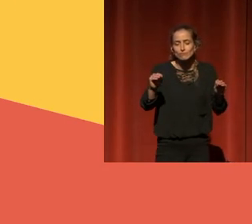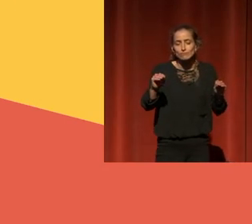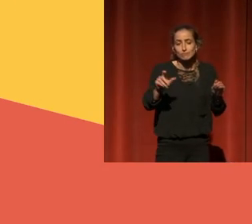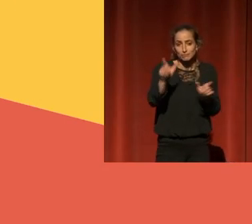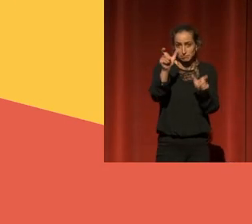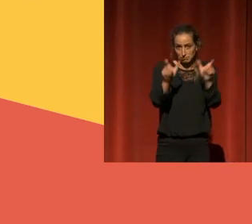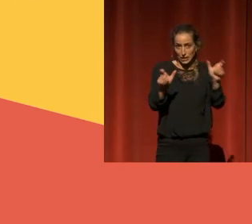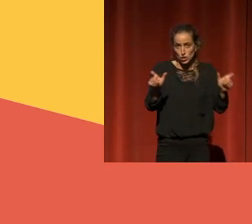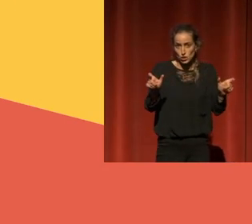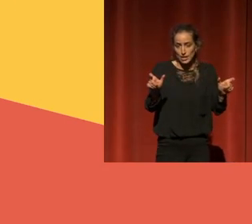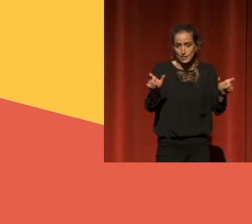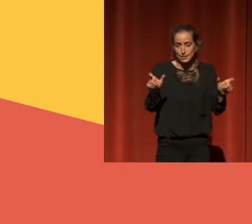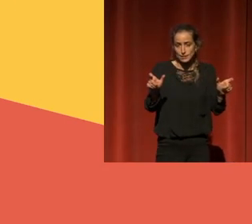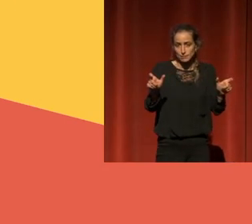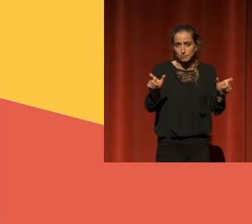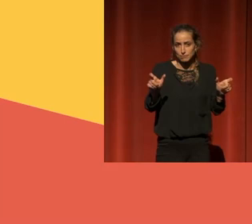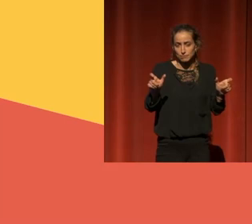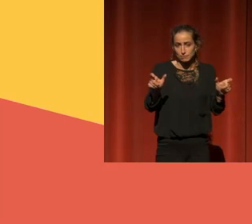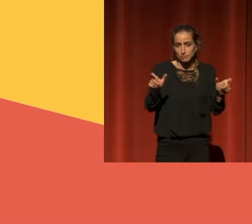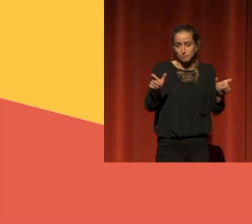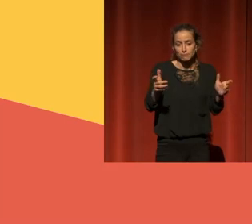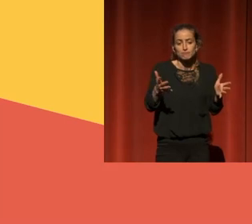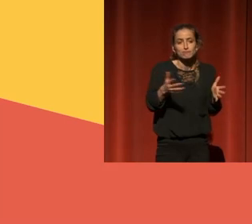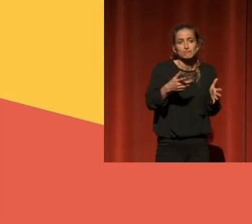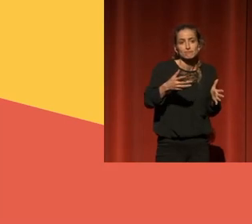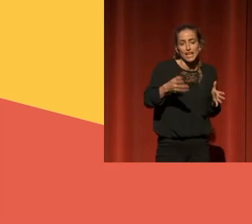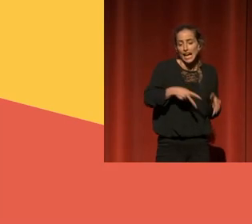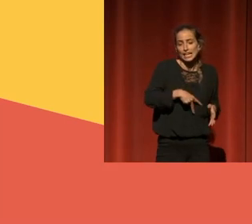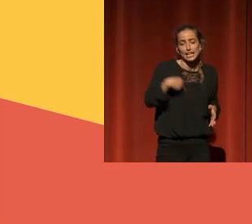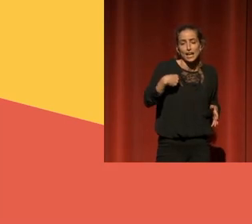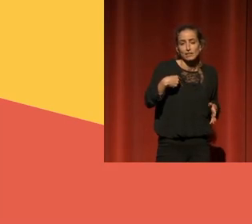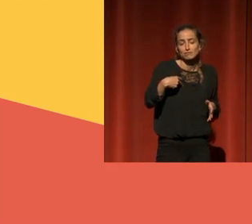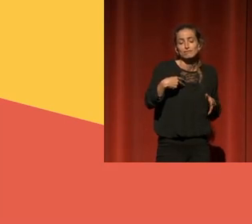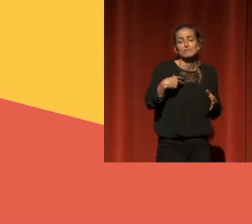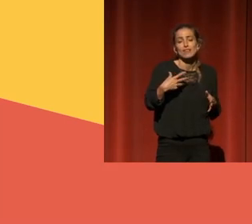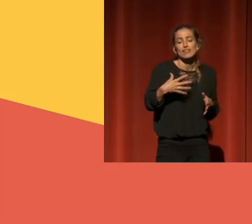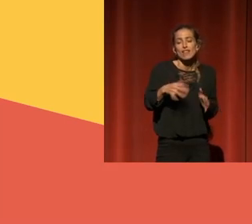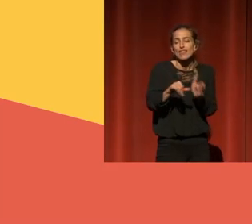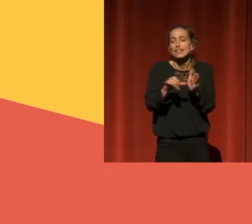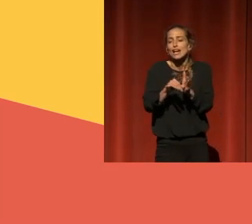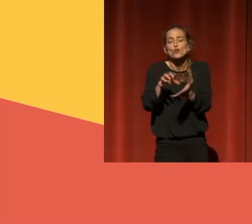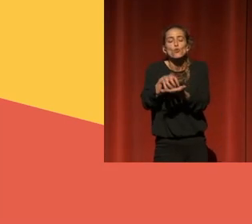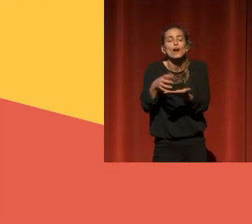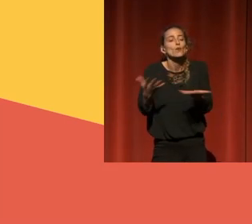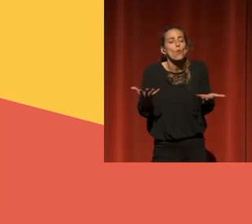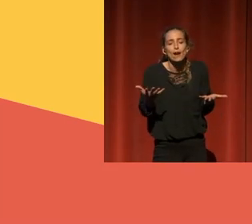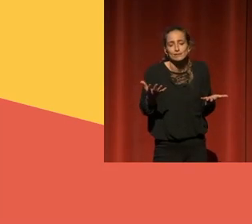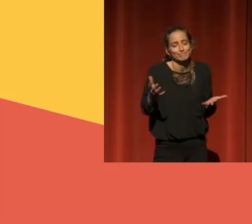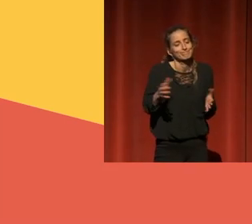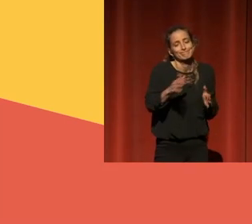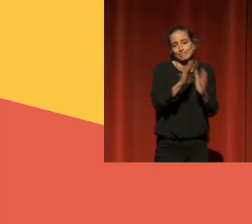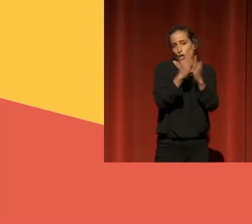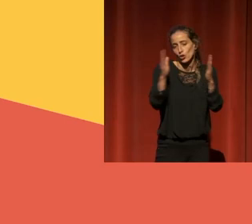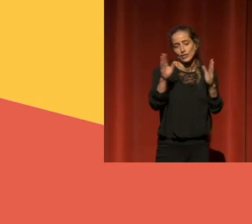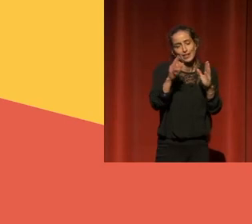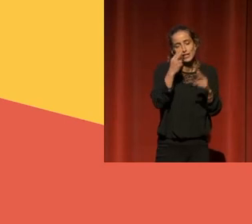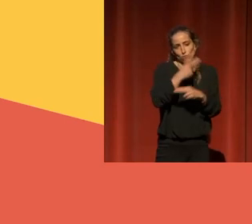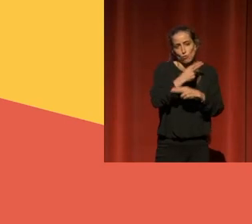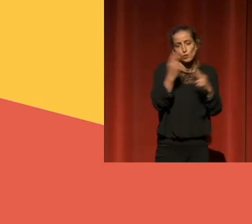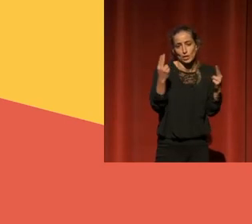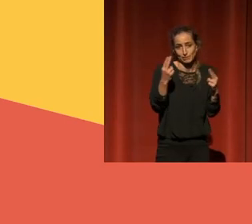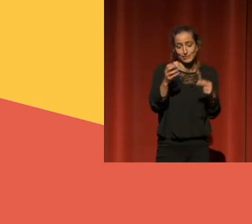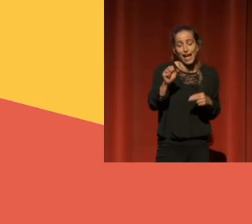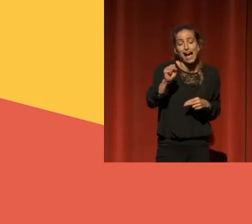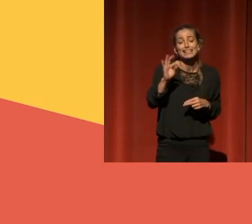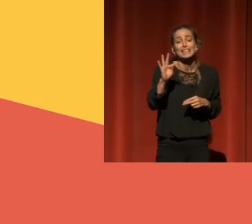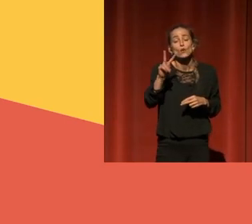las personas que las bibliotecas públicas de hecho los puntos ATV de atención temprana